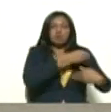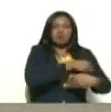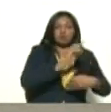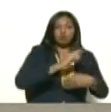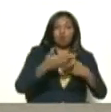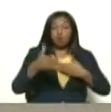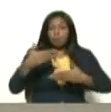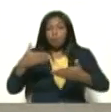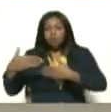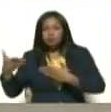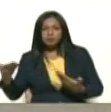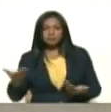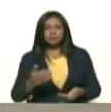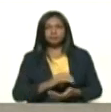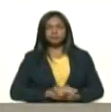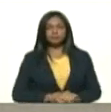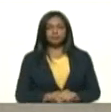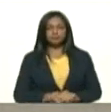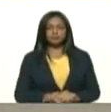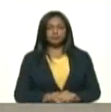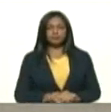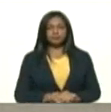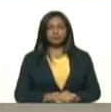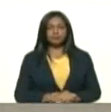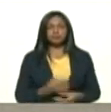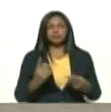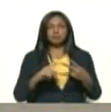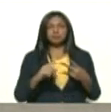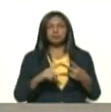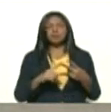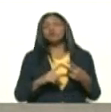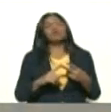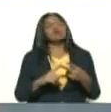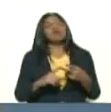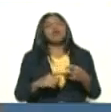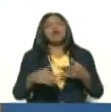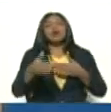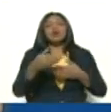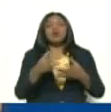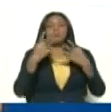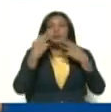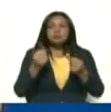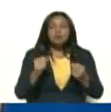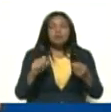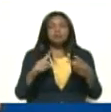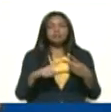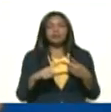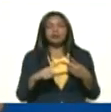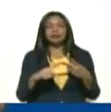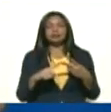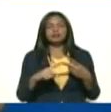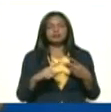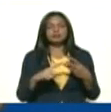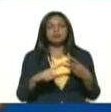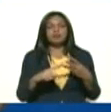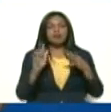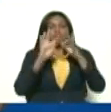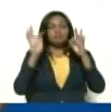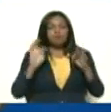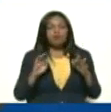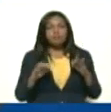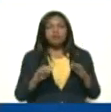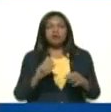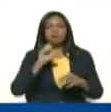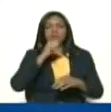Compartir en lugar de acumular. Dos, la comprensión de los diversos sectores sociales. Tres, las figuras típicas de la nueva y la